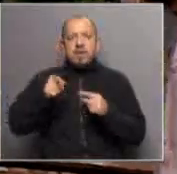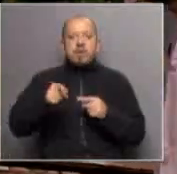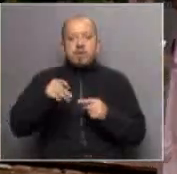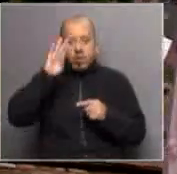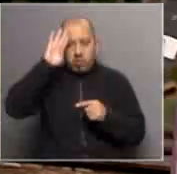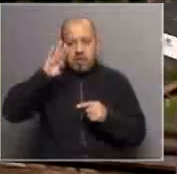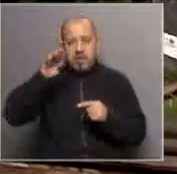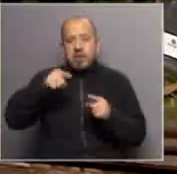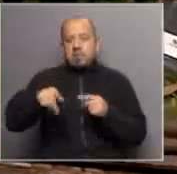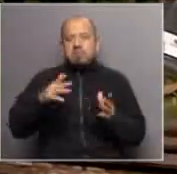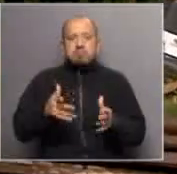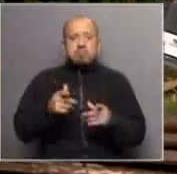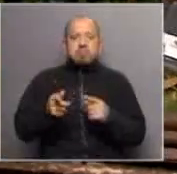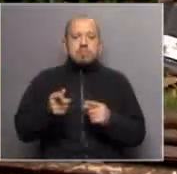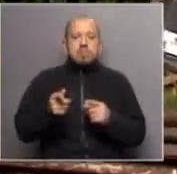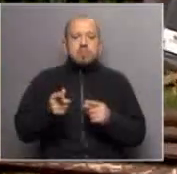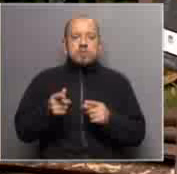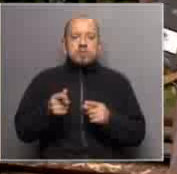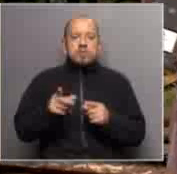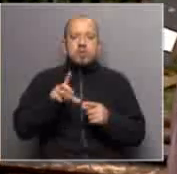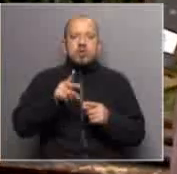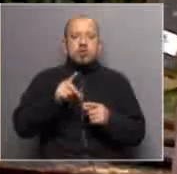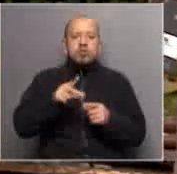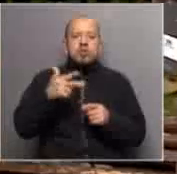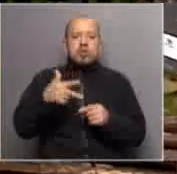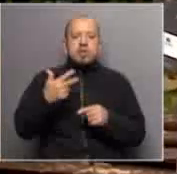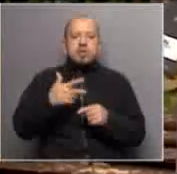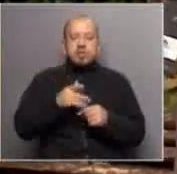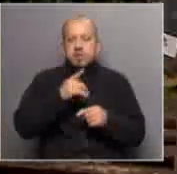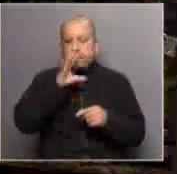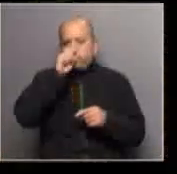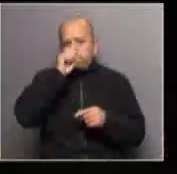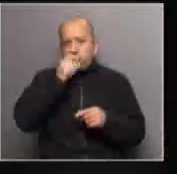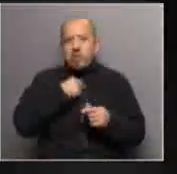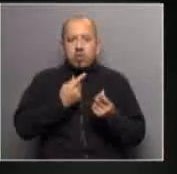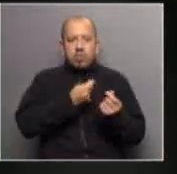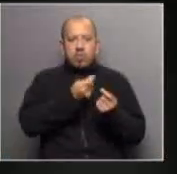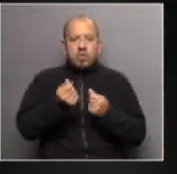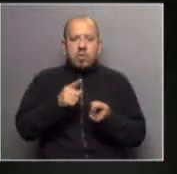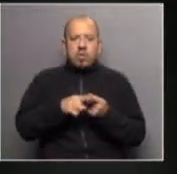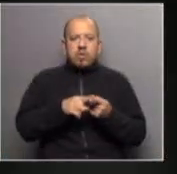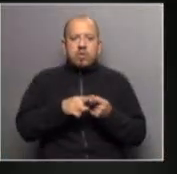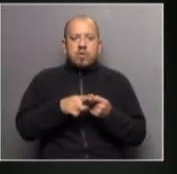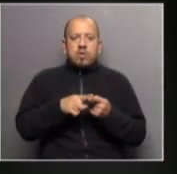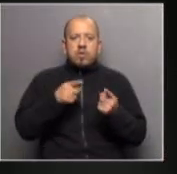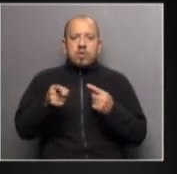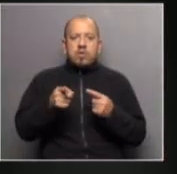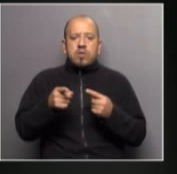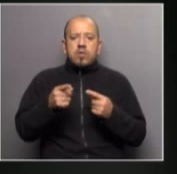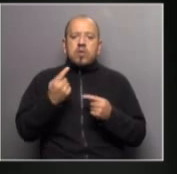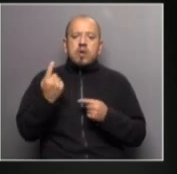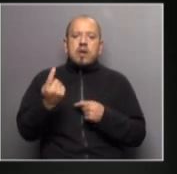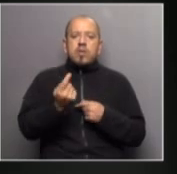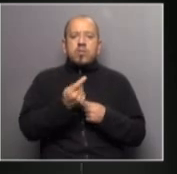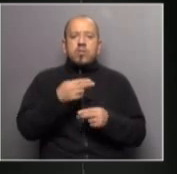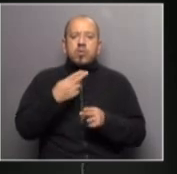sencillo. Cada uno, esos fueron 12 o 13 ramos de flores blancas que las compró él y le puso a cada ramo un